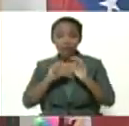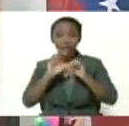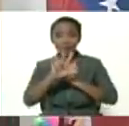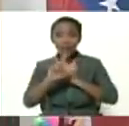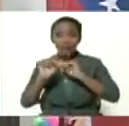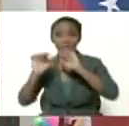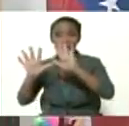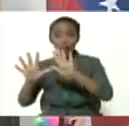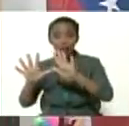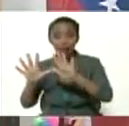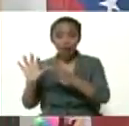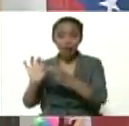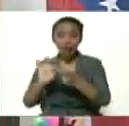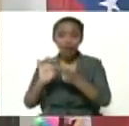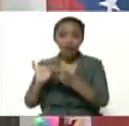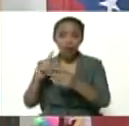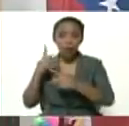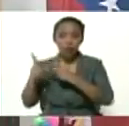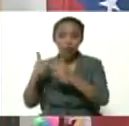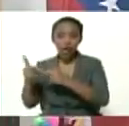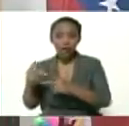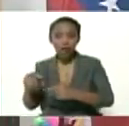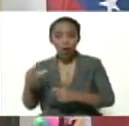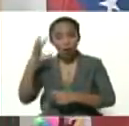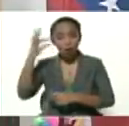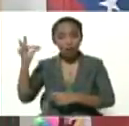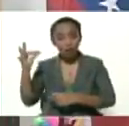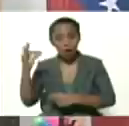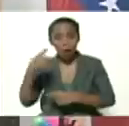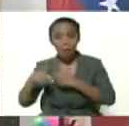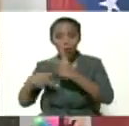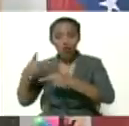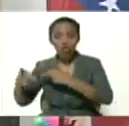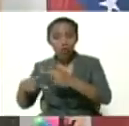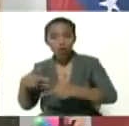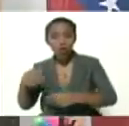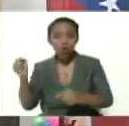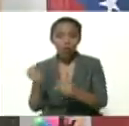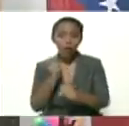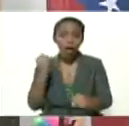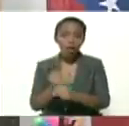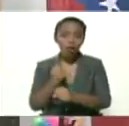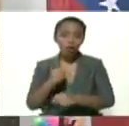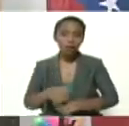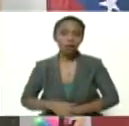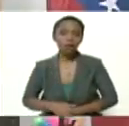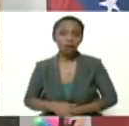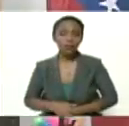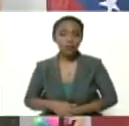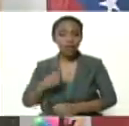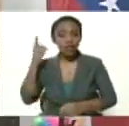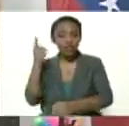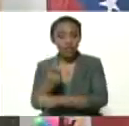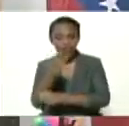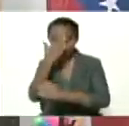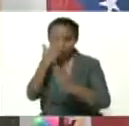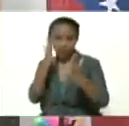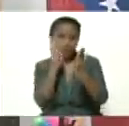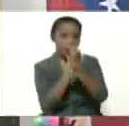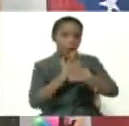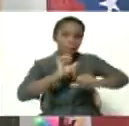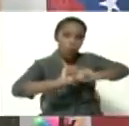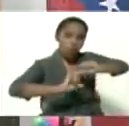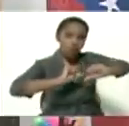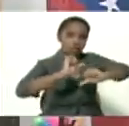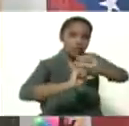2.310 unidades productivas de los consejos productivos de los trabajadores que deben meterse de frente en el proceso productivo,